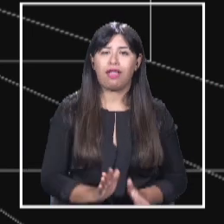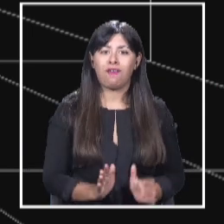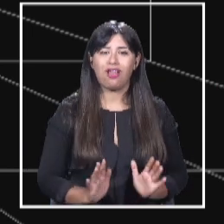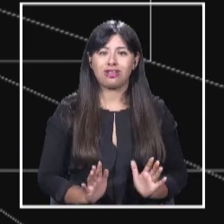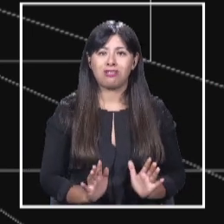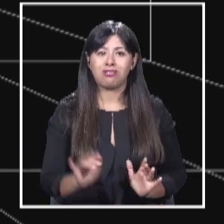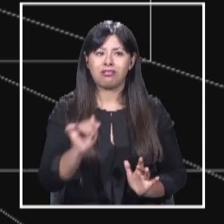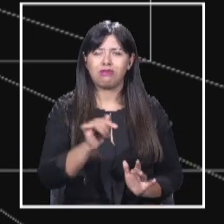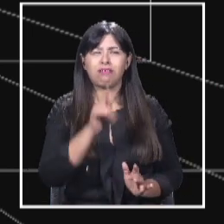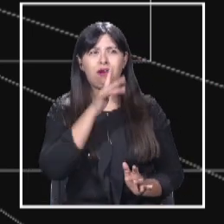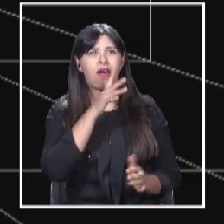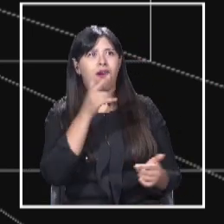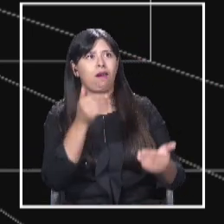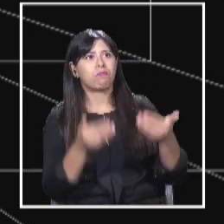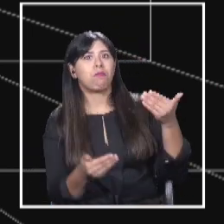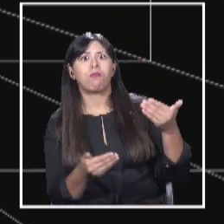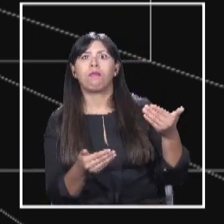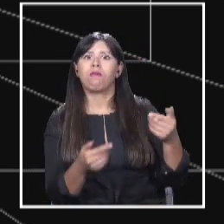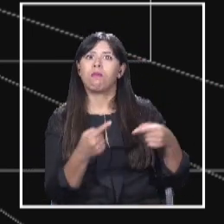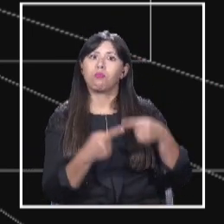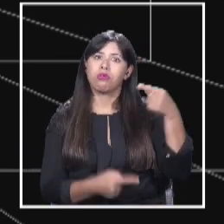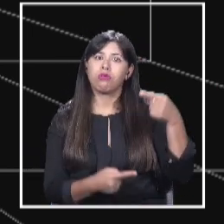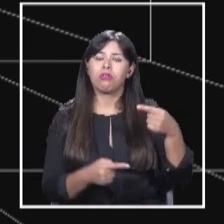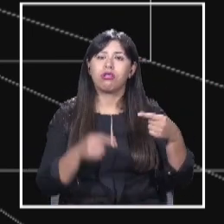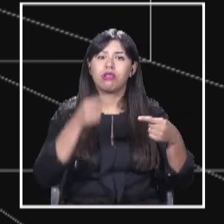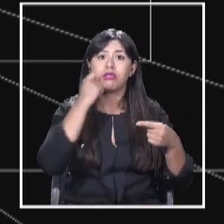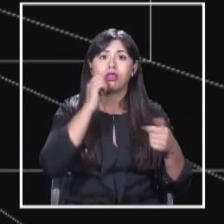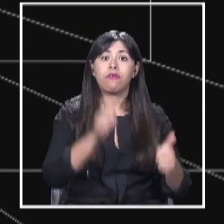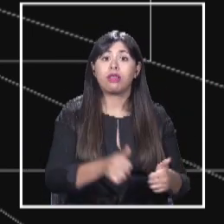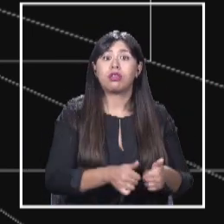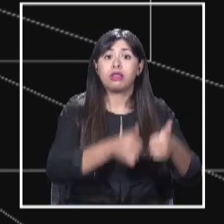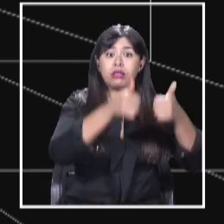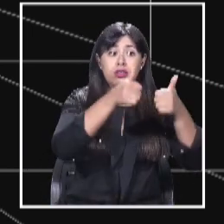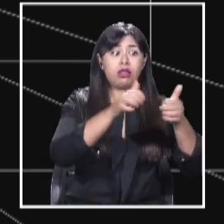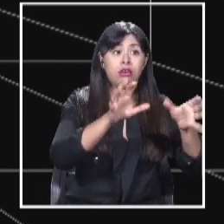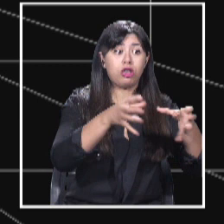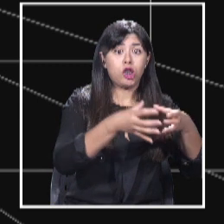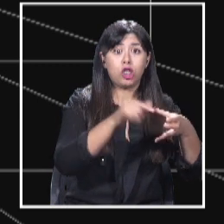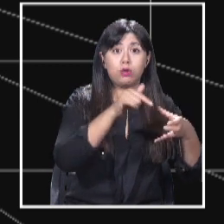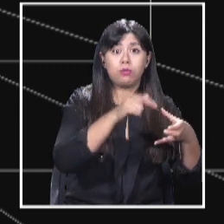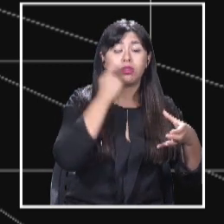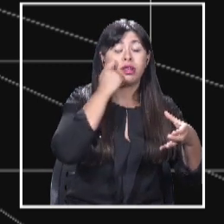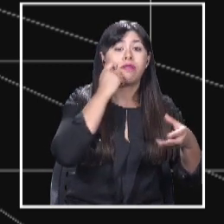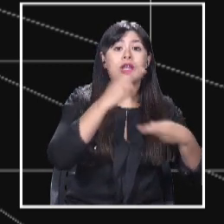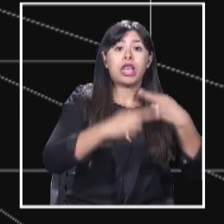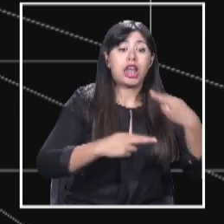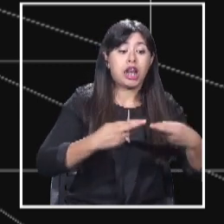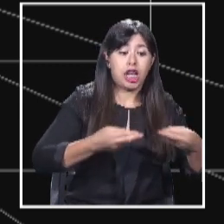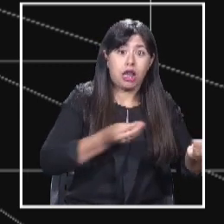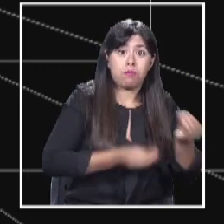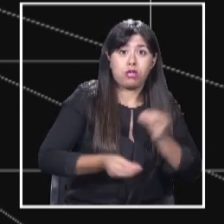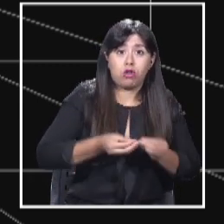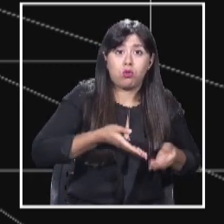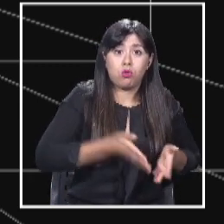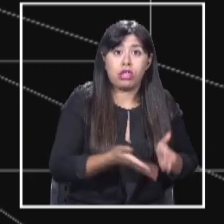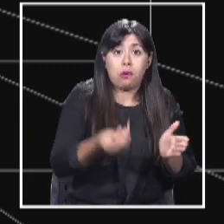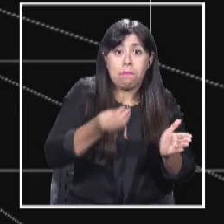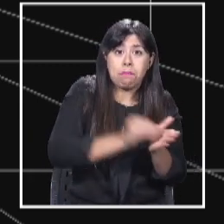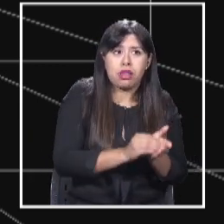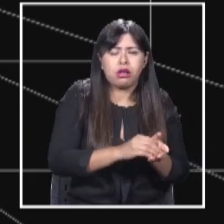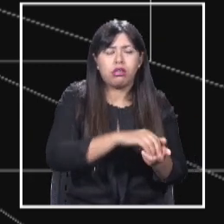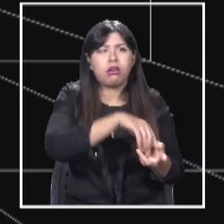paradoja, si realmente el éxito de una especie se medía como éxito reproductivo, ¿cuál es el sentido de aumentar esos periodos en los que